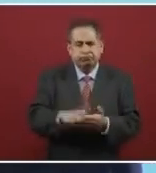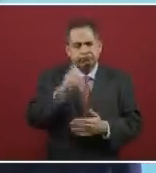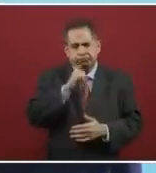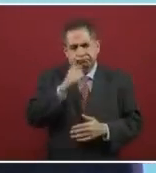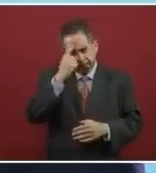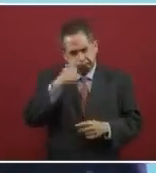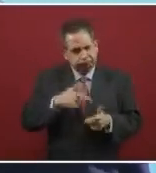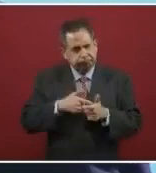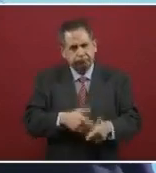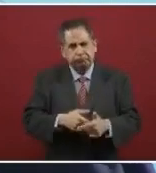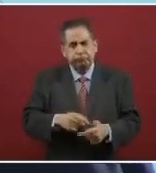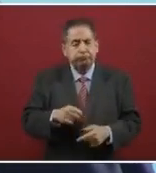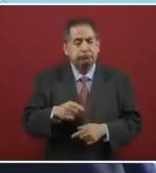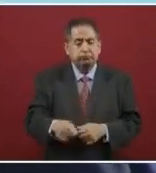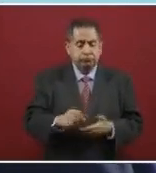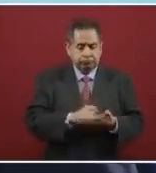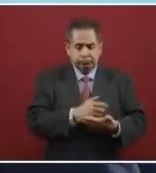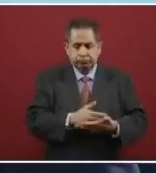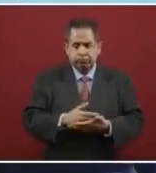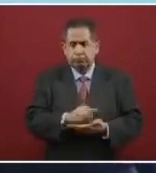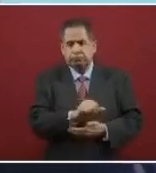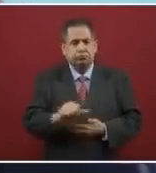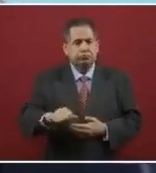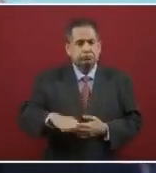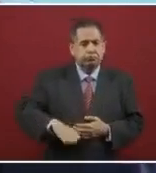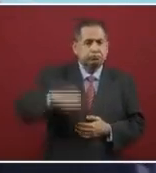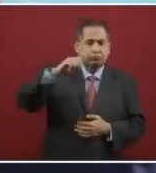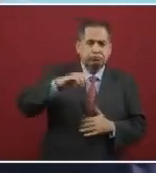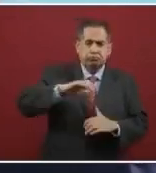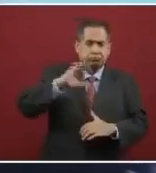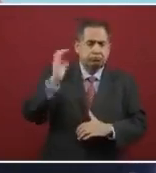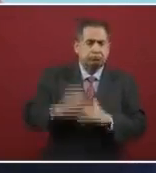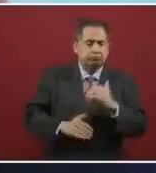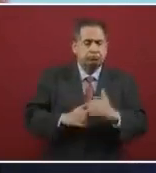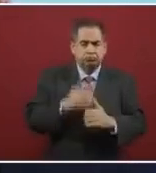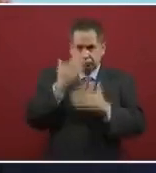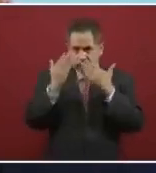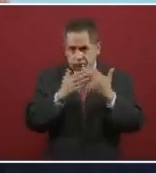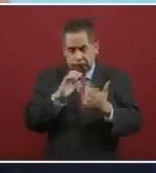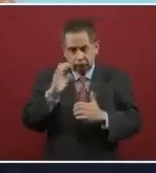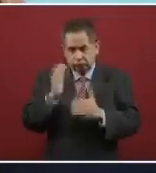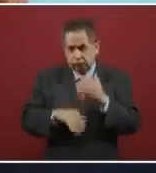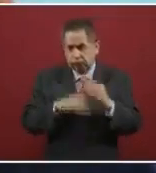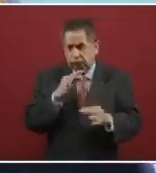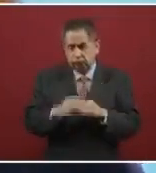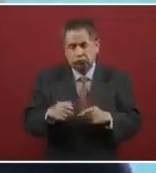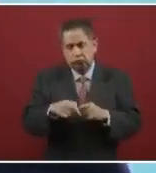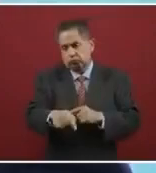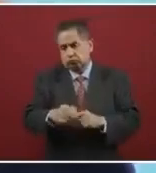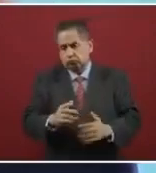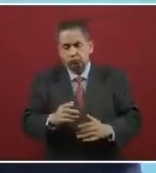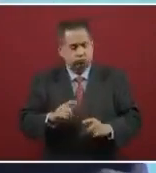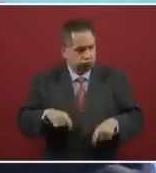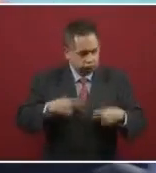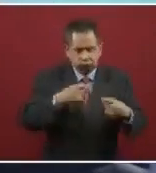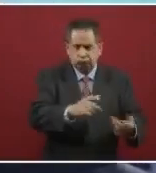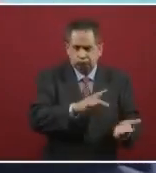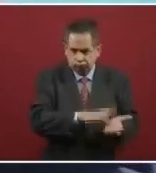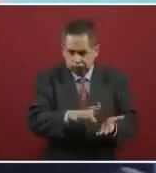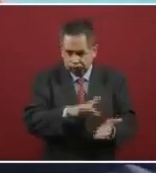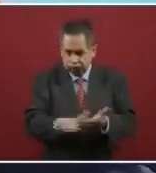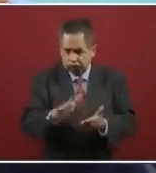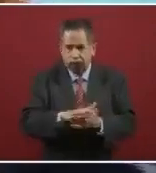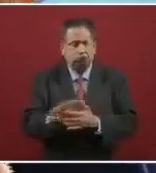estos niños desde la edad de meses hasta que terminen su edad escolar por los próximos años. Asimismo, con